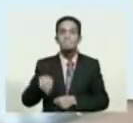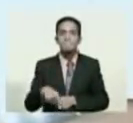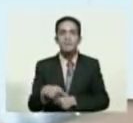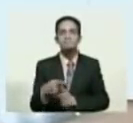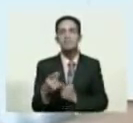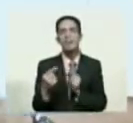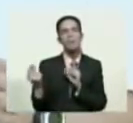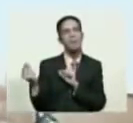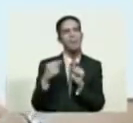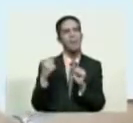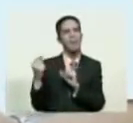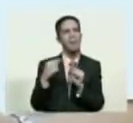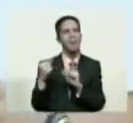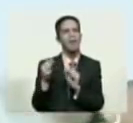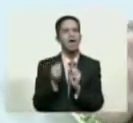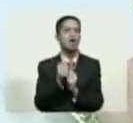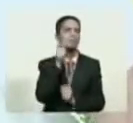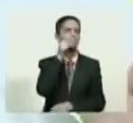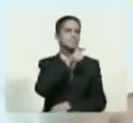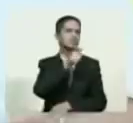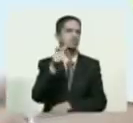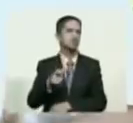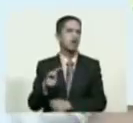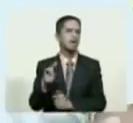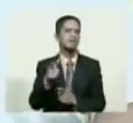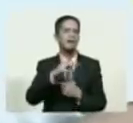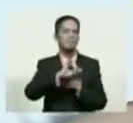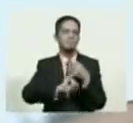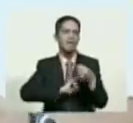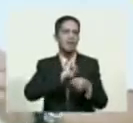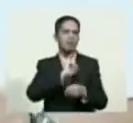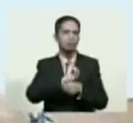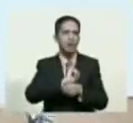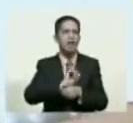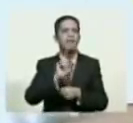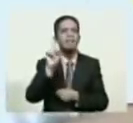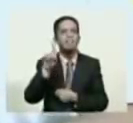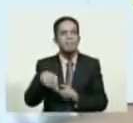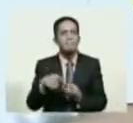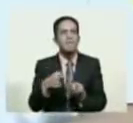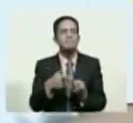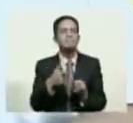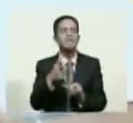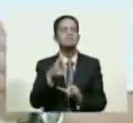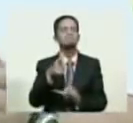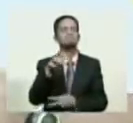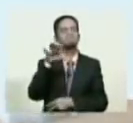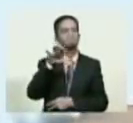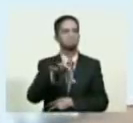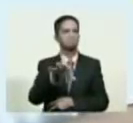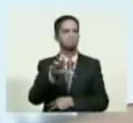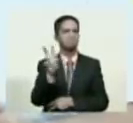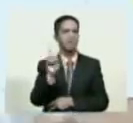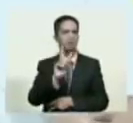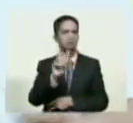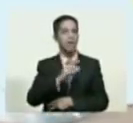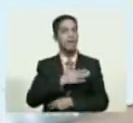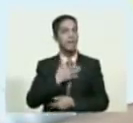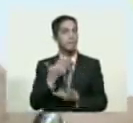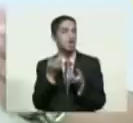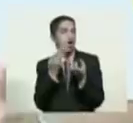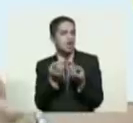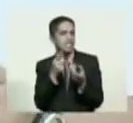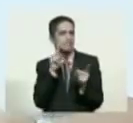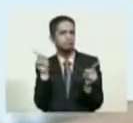conversar durante la mañana con personalidades del ámbito internacional y también de la República Bolivariana de Venezuela. Y quisiéramos compartir con ustedes, bueno,